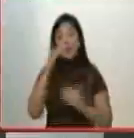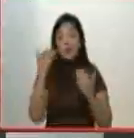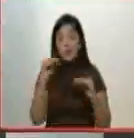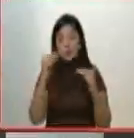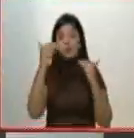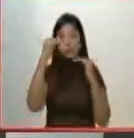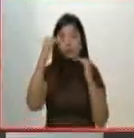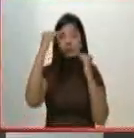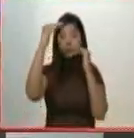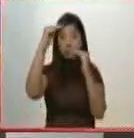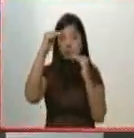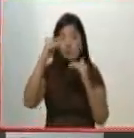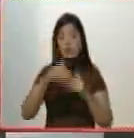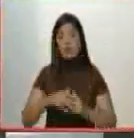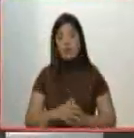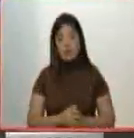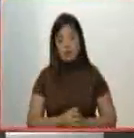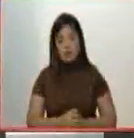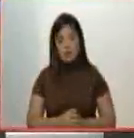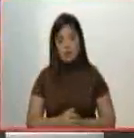son múltiples